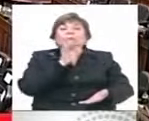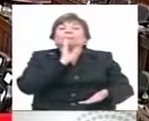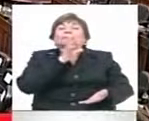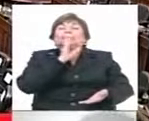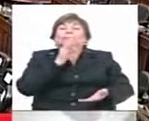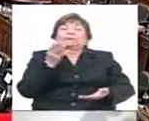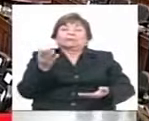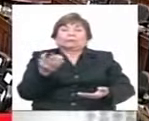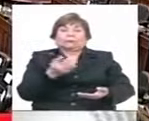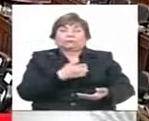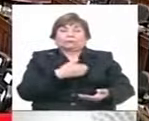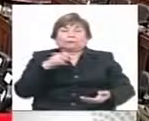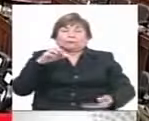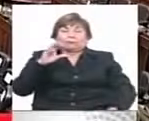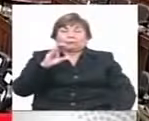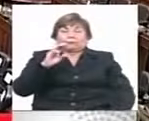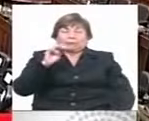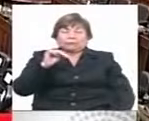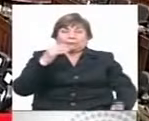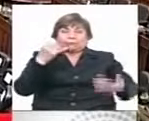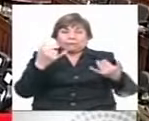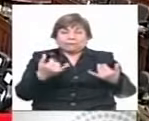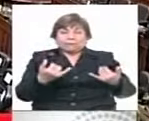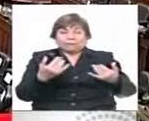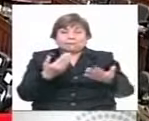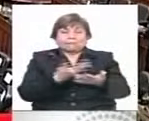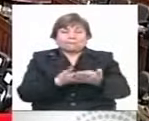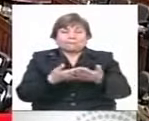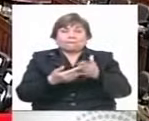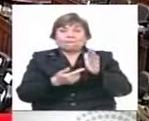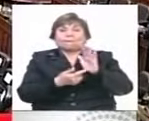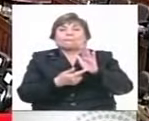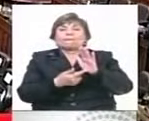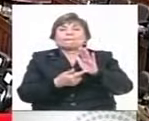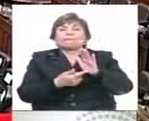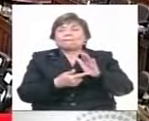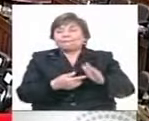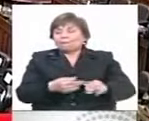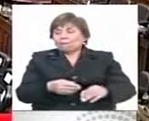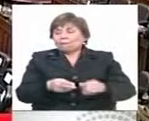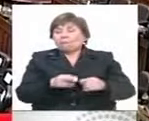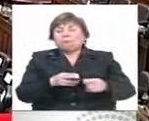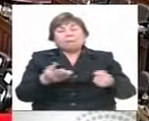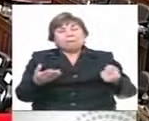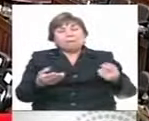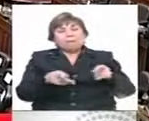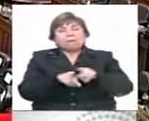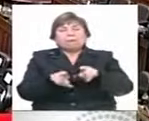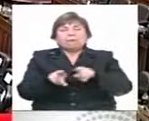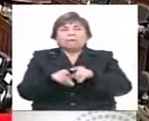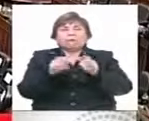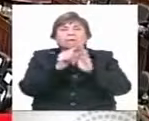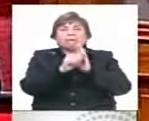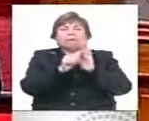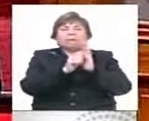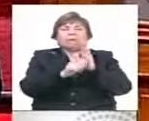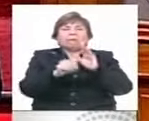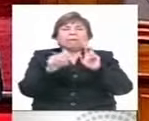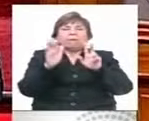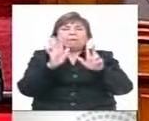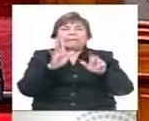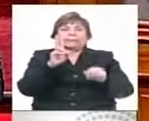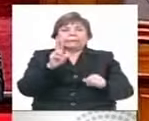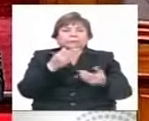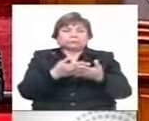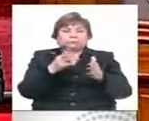la titular de la PCM el día de hoy ante la representación nacional. tal como se establece en el artículo 82